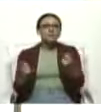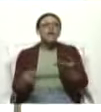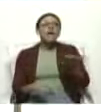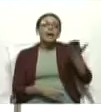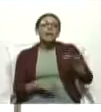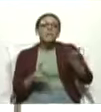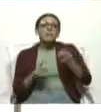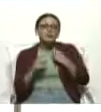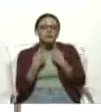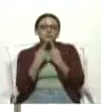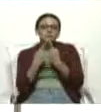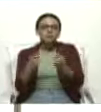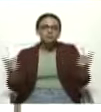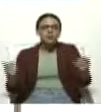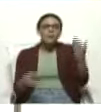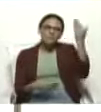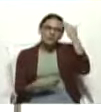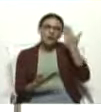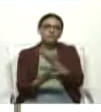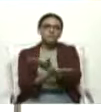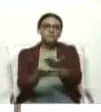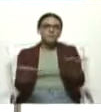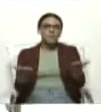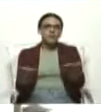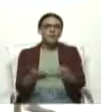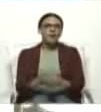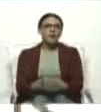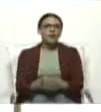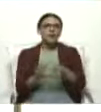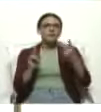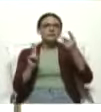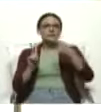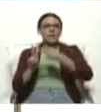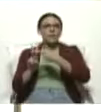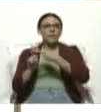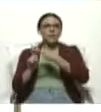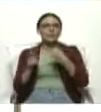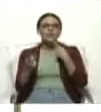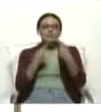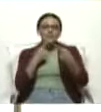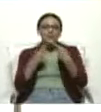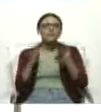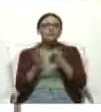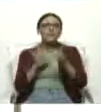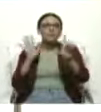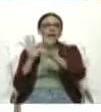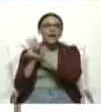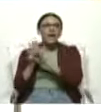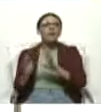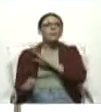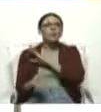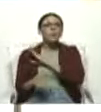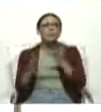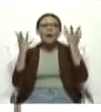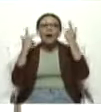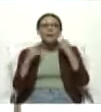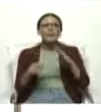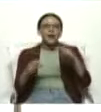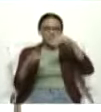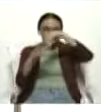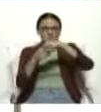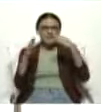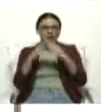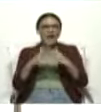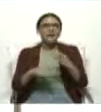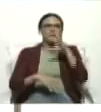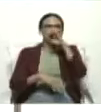que tenemos hoy, ya como segunda discusión de la Ley de Protección de los Animales Domésticos. En este mes